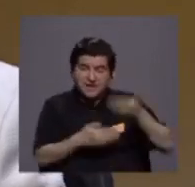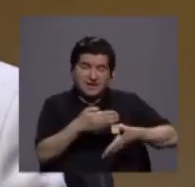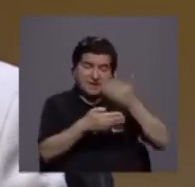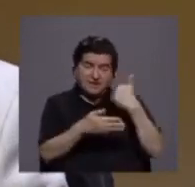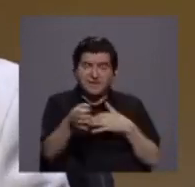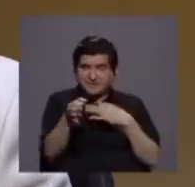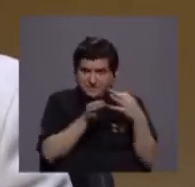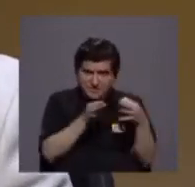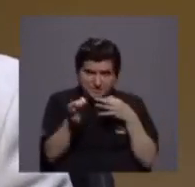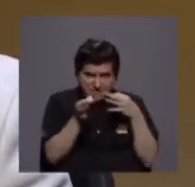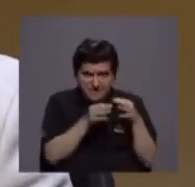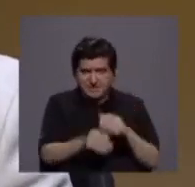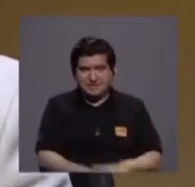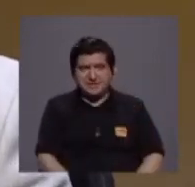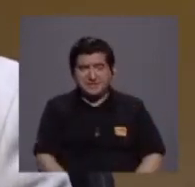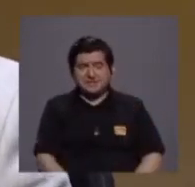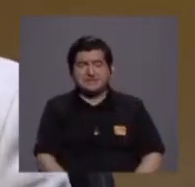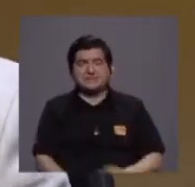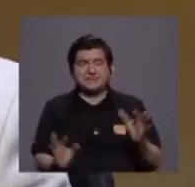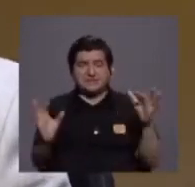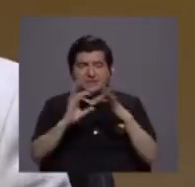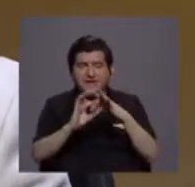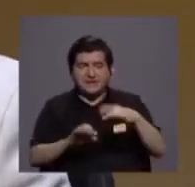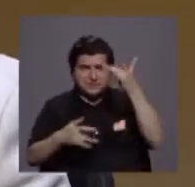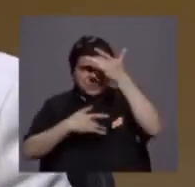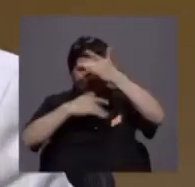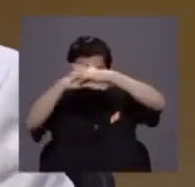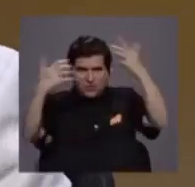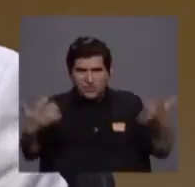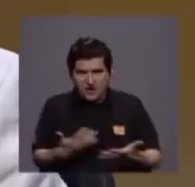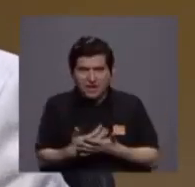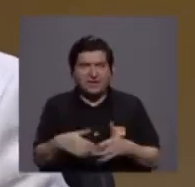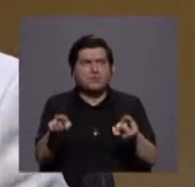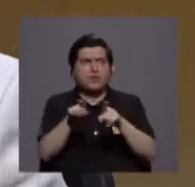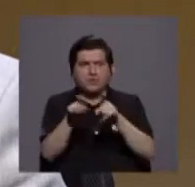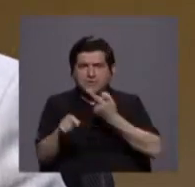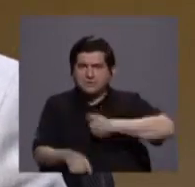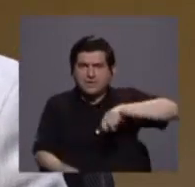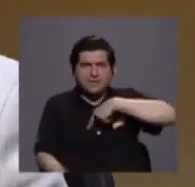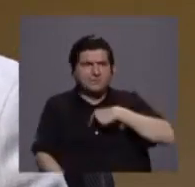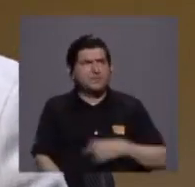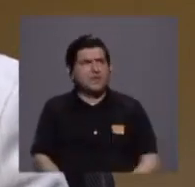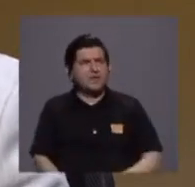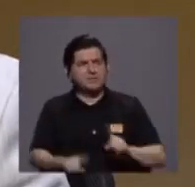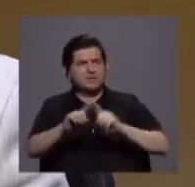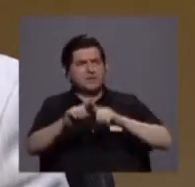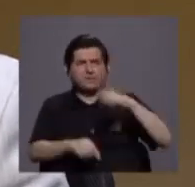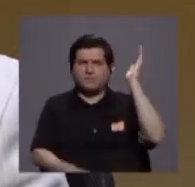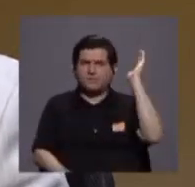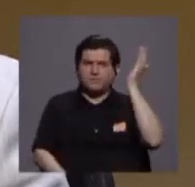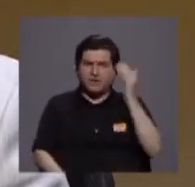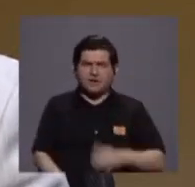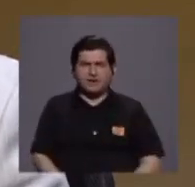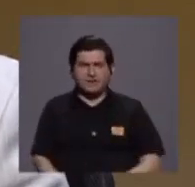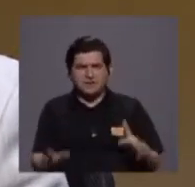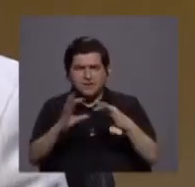un momento sobre la pandemia. También llevamos a cabo conversatorios articulando diferentes países, entre